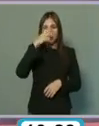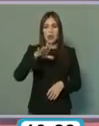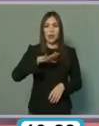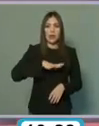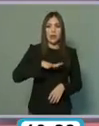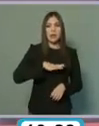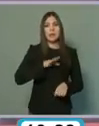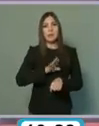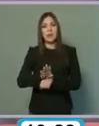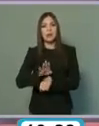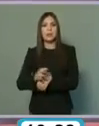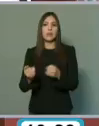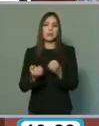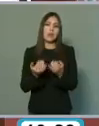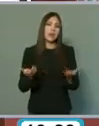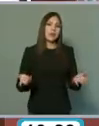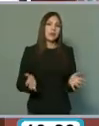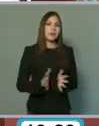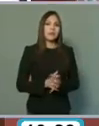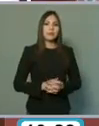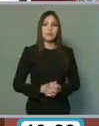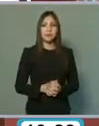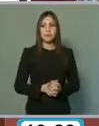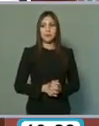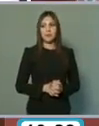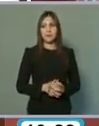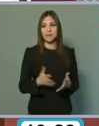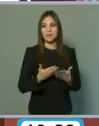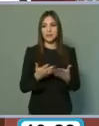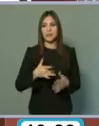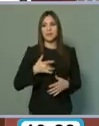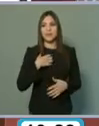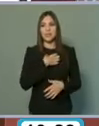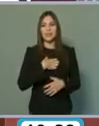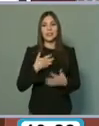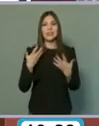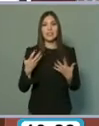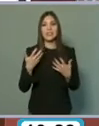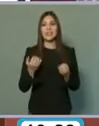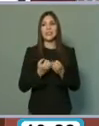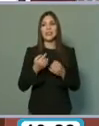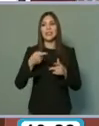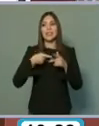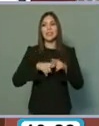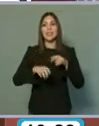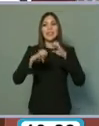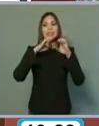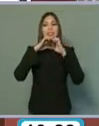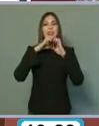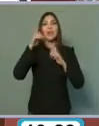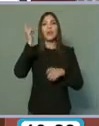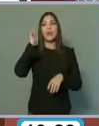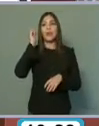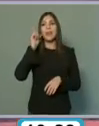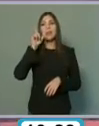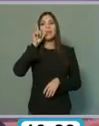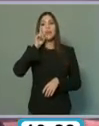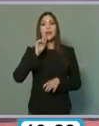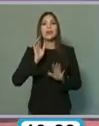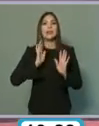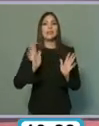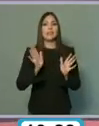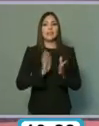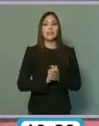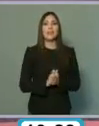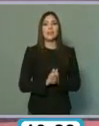Brasil, etcétera, etcétera. Pero bueno, estamos muy ansiosos, repito, como empezamos la entrevista, y esperemos que a partir de mañana, bueno,